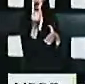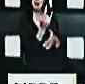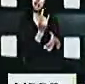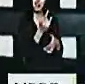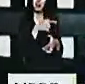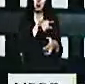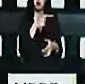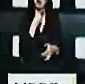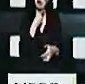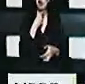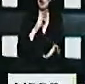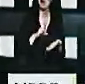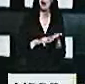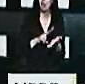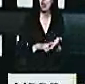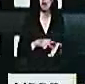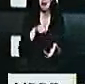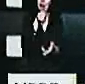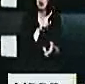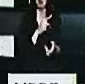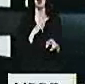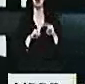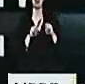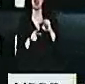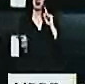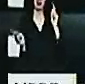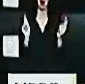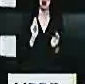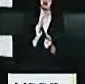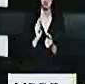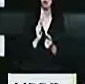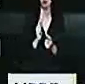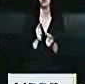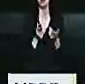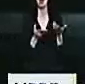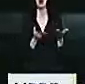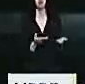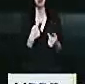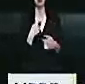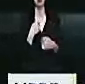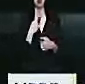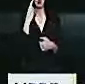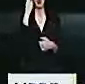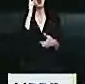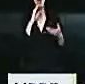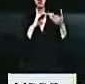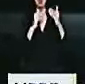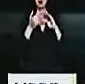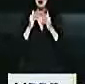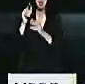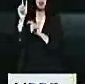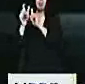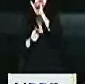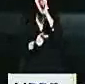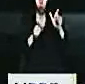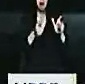quieren realmente ellos, desde ellos, hacer el cambio. Y en ese sentido también yo creo que la comunidad también tiene